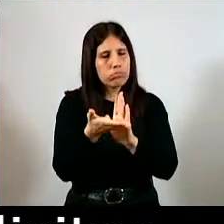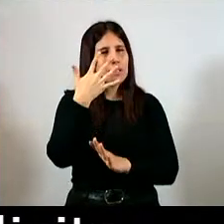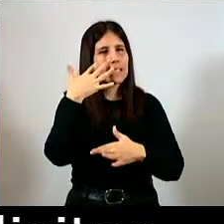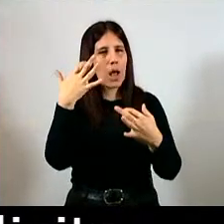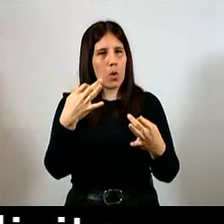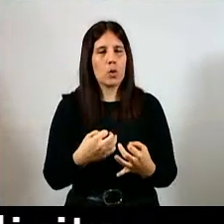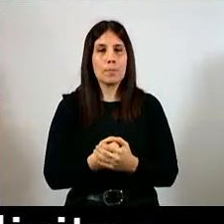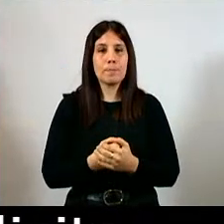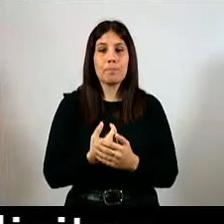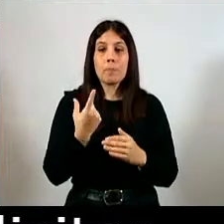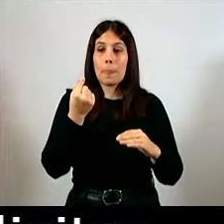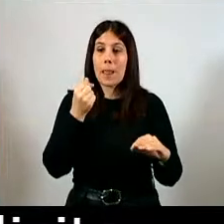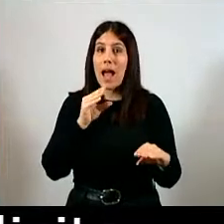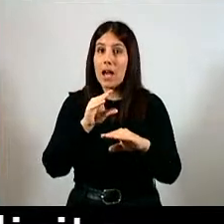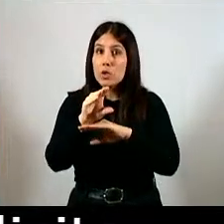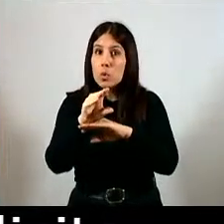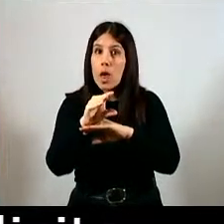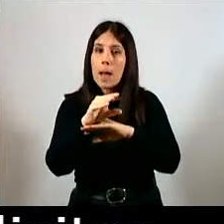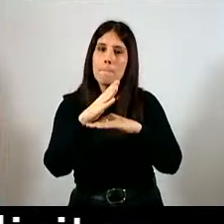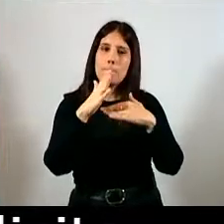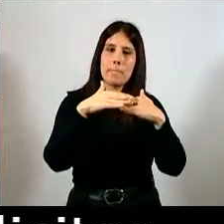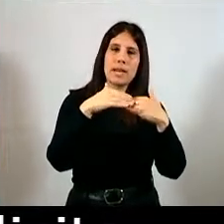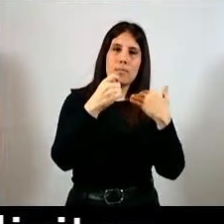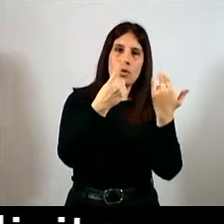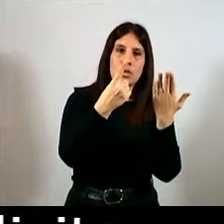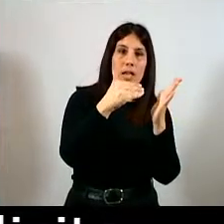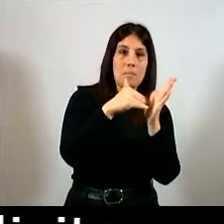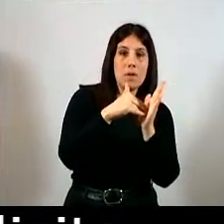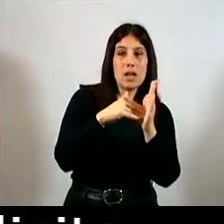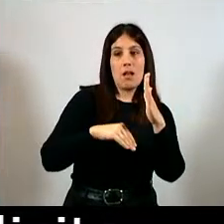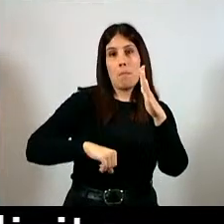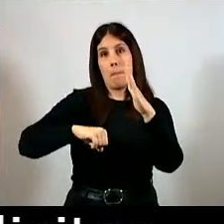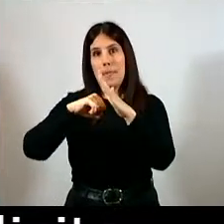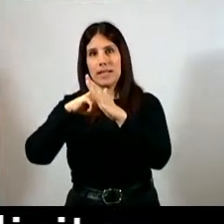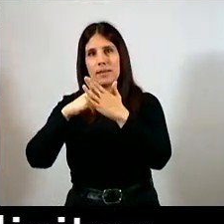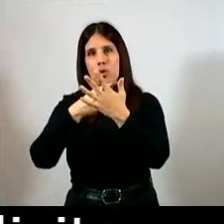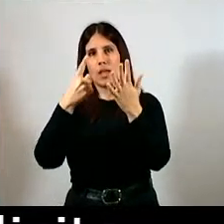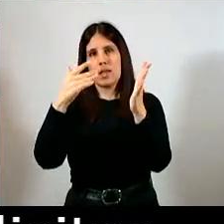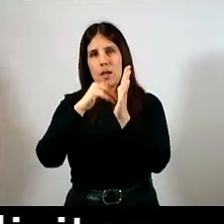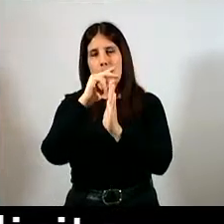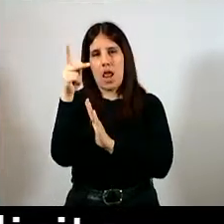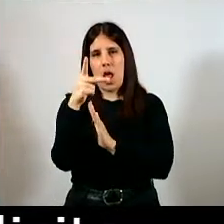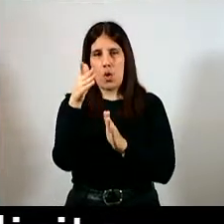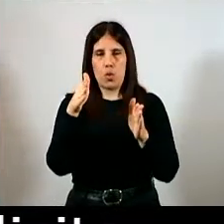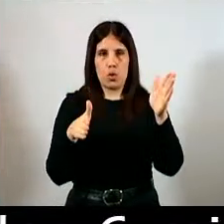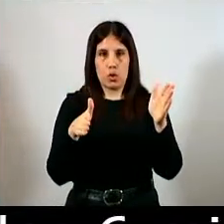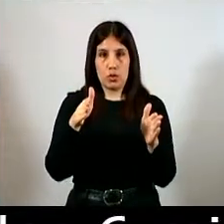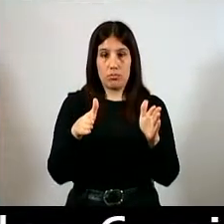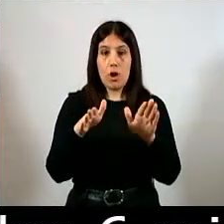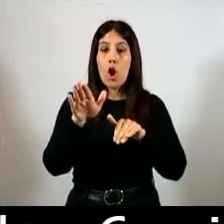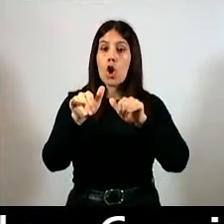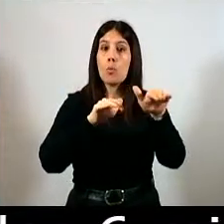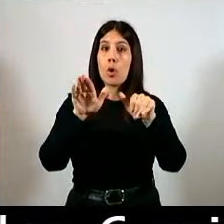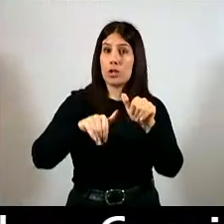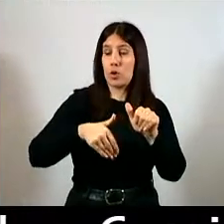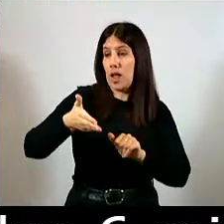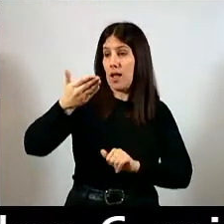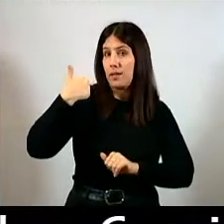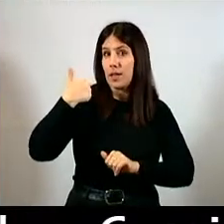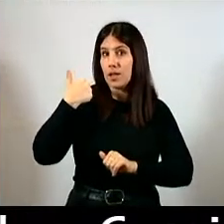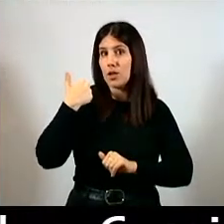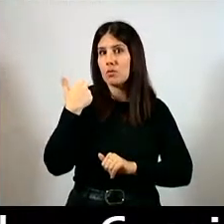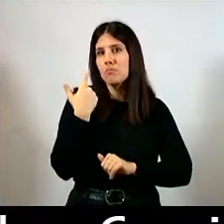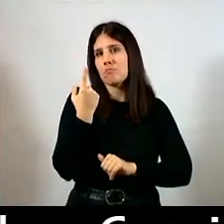ayudas a percibir oscilan entre los 6.000 y los casi 16.000 euros. En la convocatoria pasada, la horquilla era de